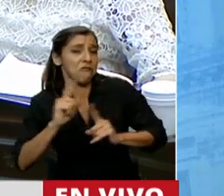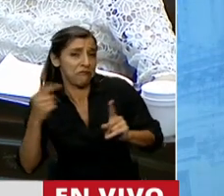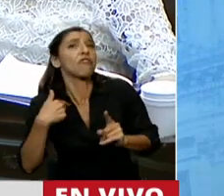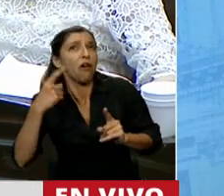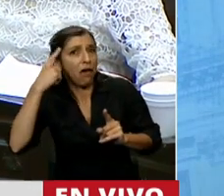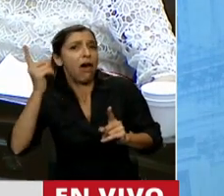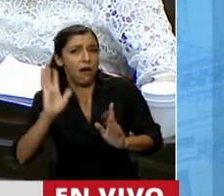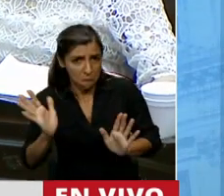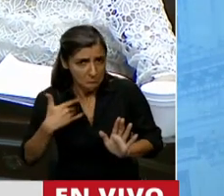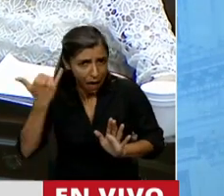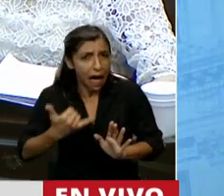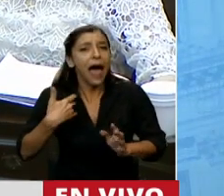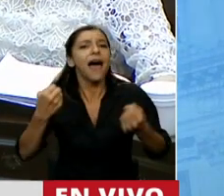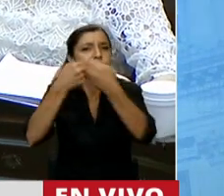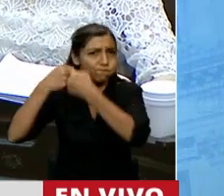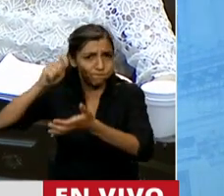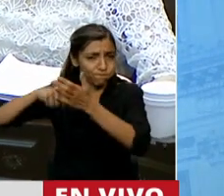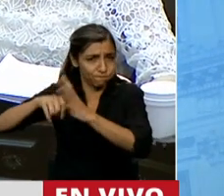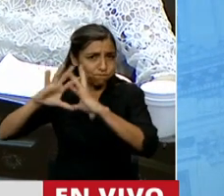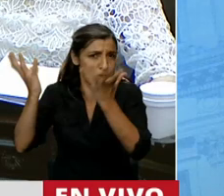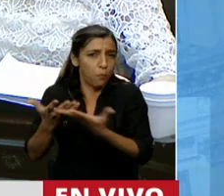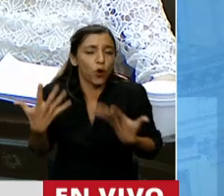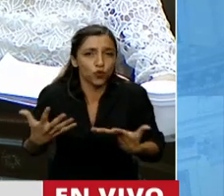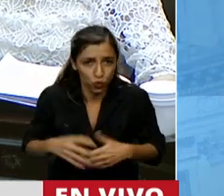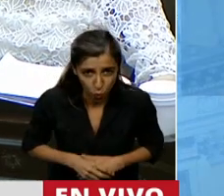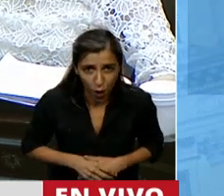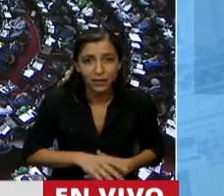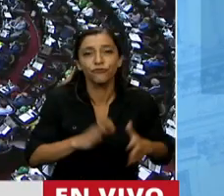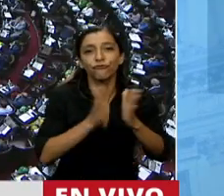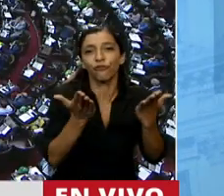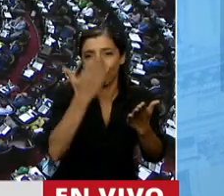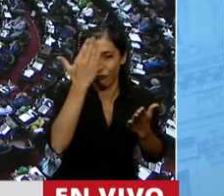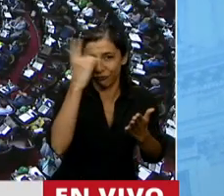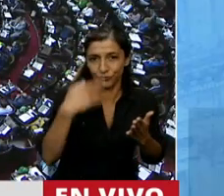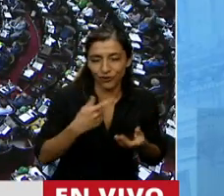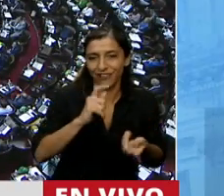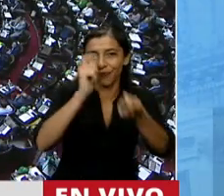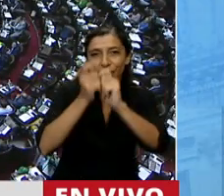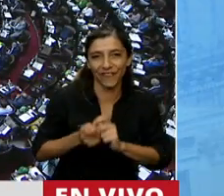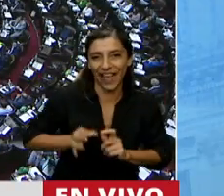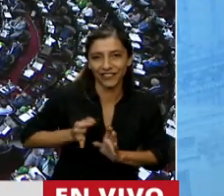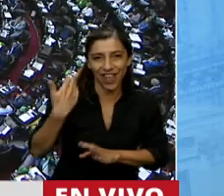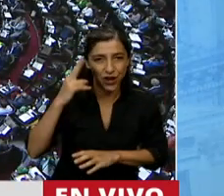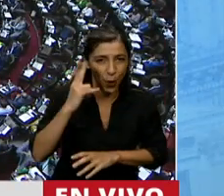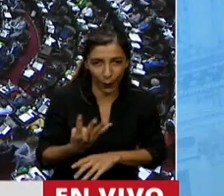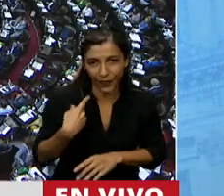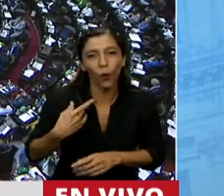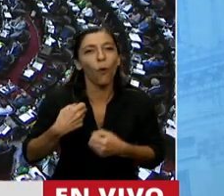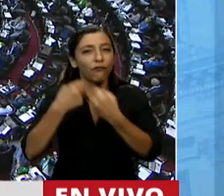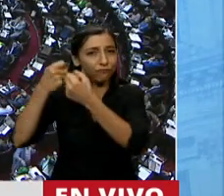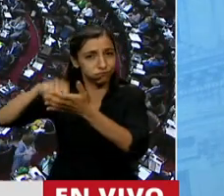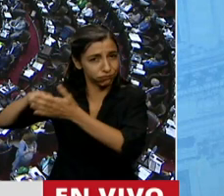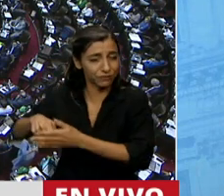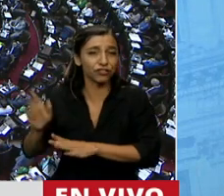en la Constitución, en la reforma de la Constitución del año 94, esos pactos internacionales que hablan como